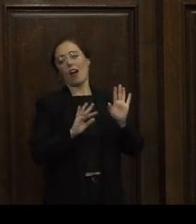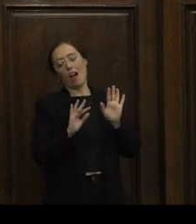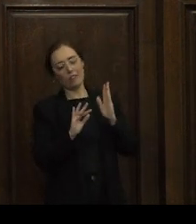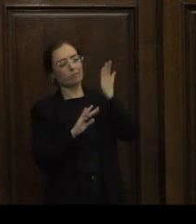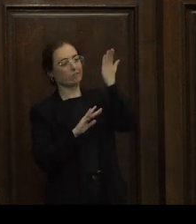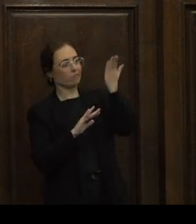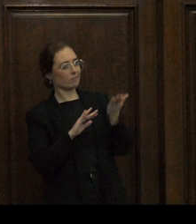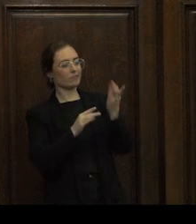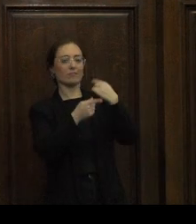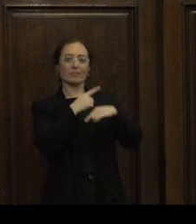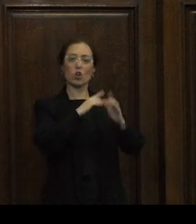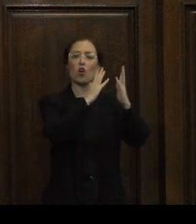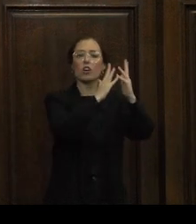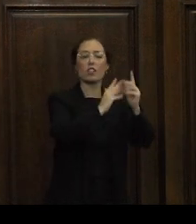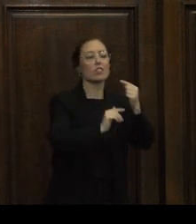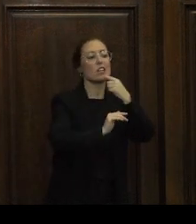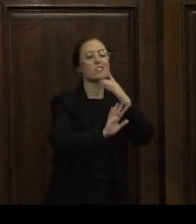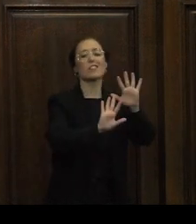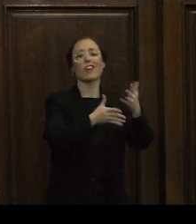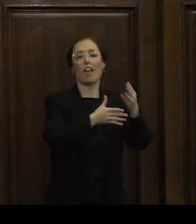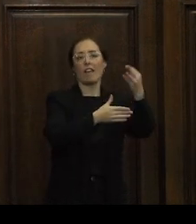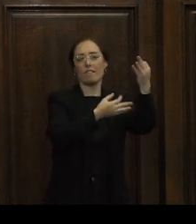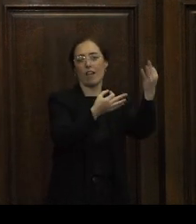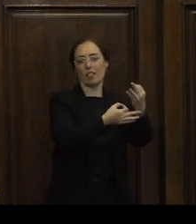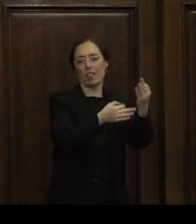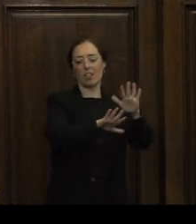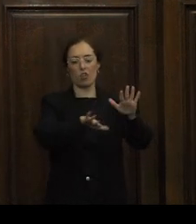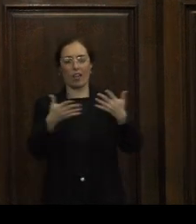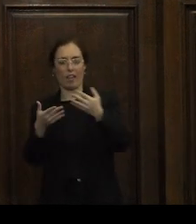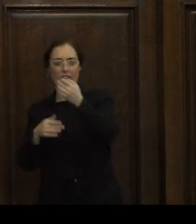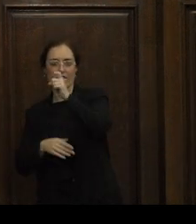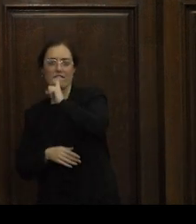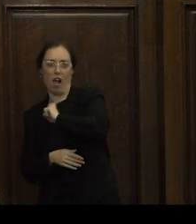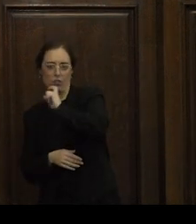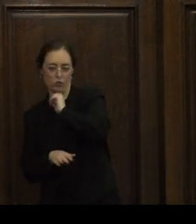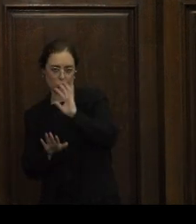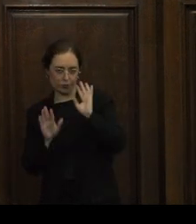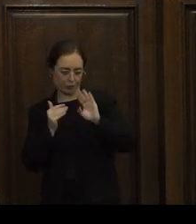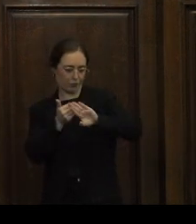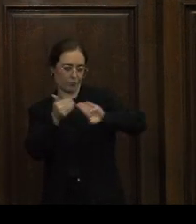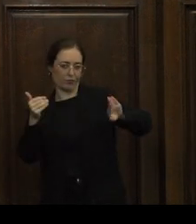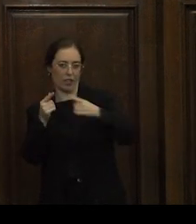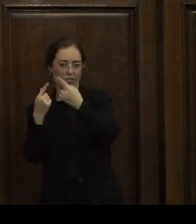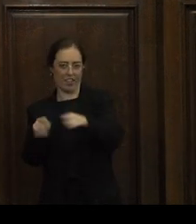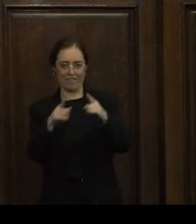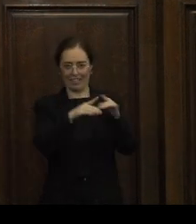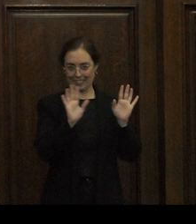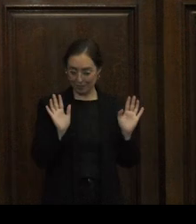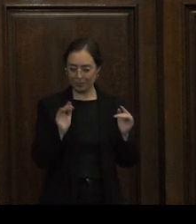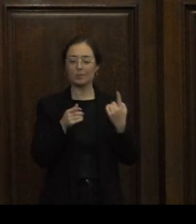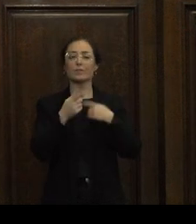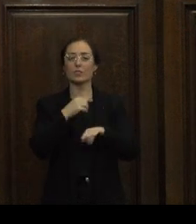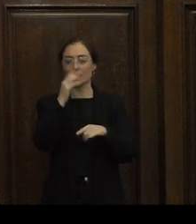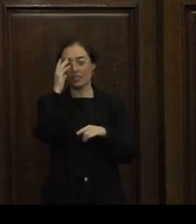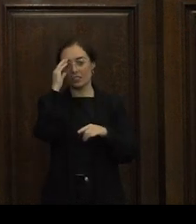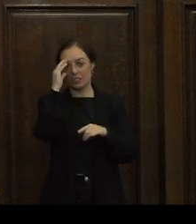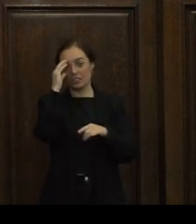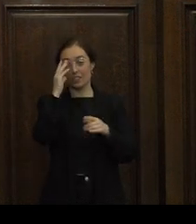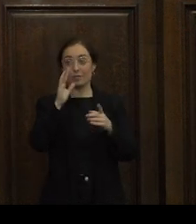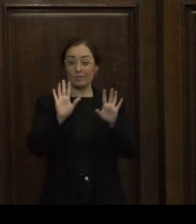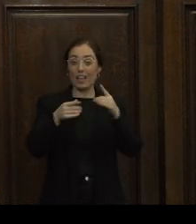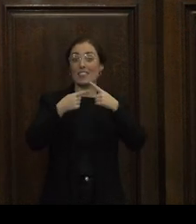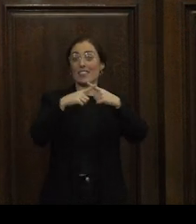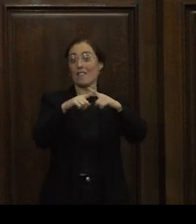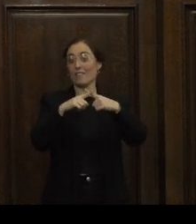¿no? De organizar lo que se considera verdadero para diferenciarlo de lo falso. De modo que se orquestaba